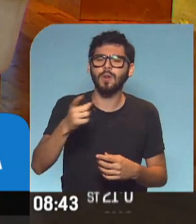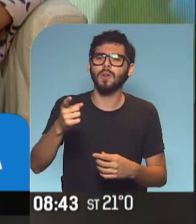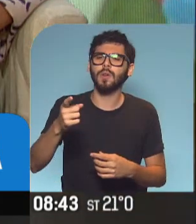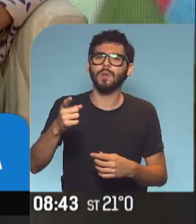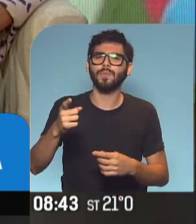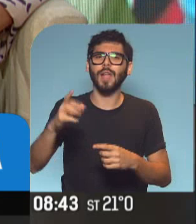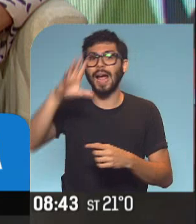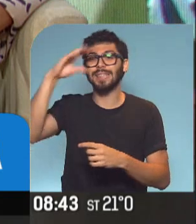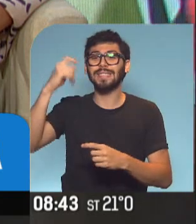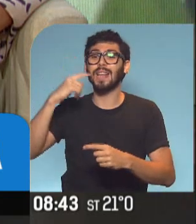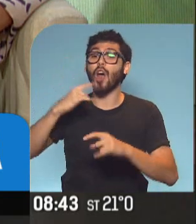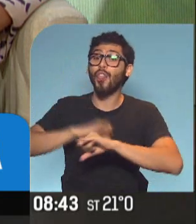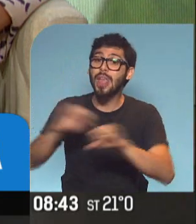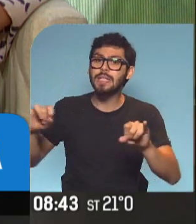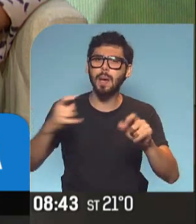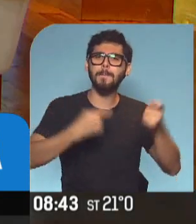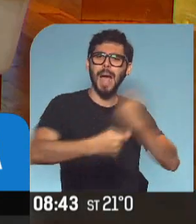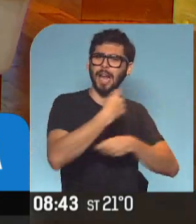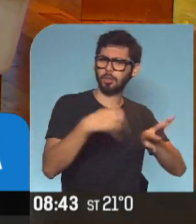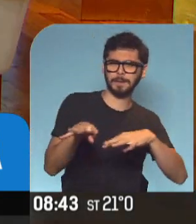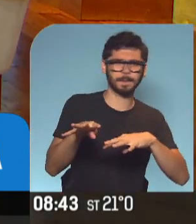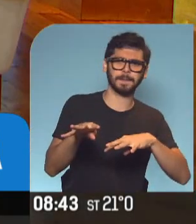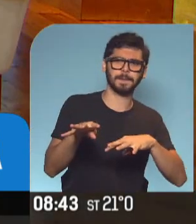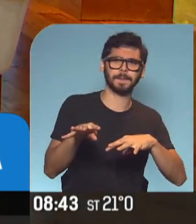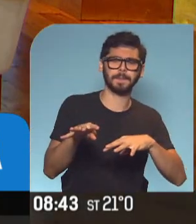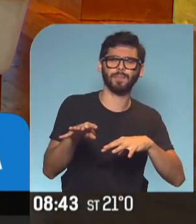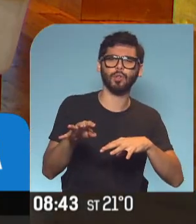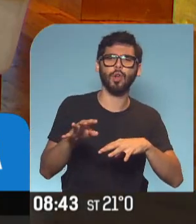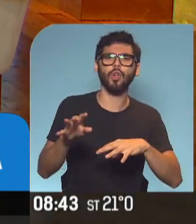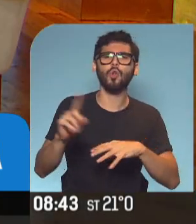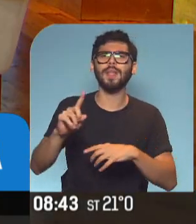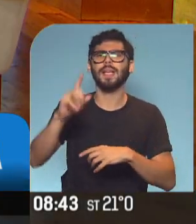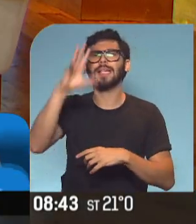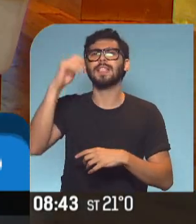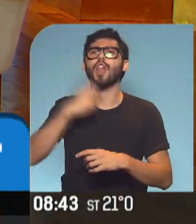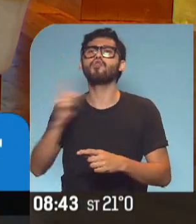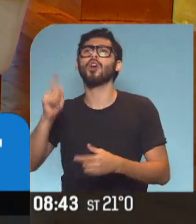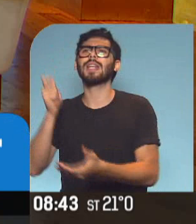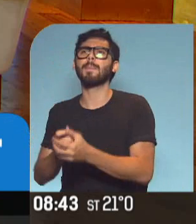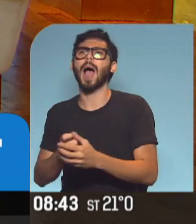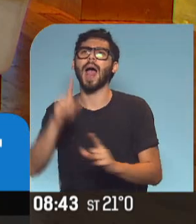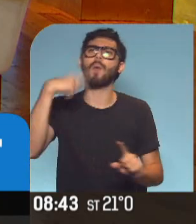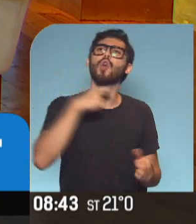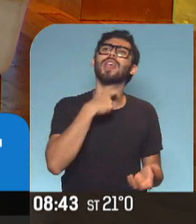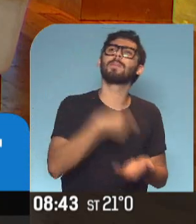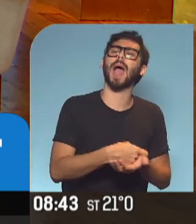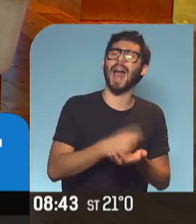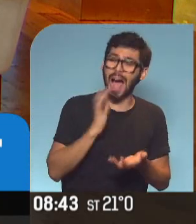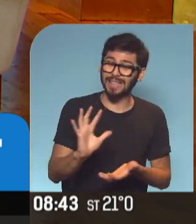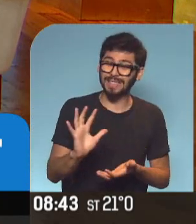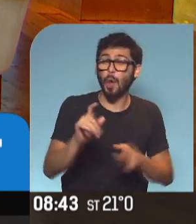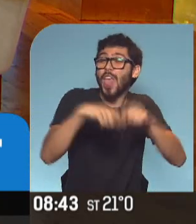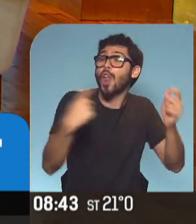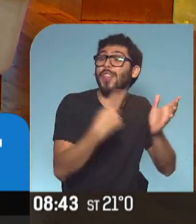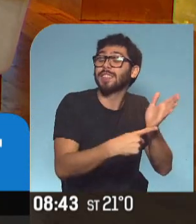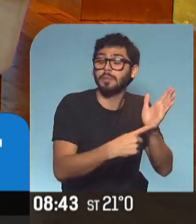los dichos de cristina no es no hay una christina que no quiere pagar y un alberto que quiere pagar no eso lo que refleja los diarios hoy no sí pero